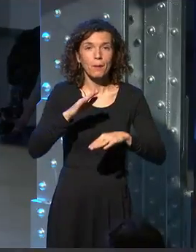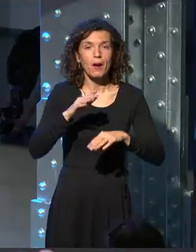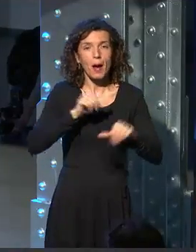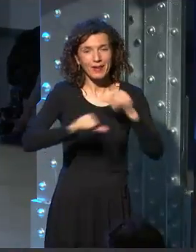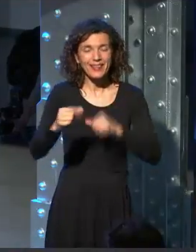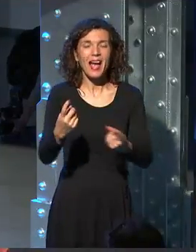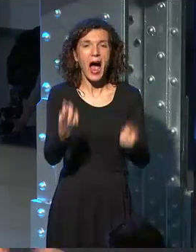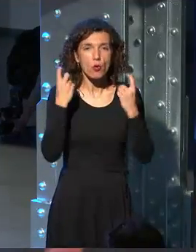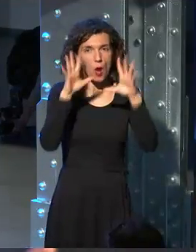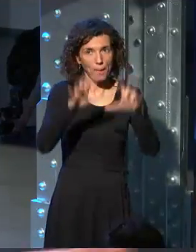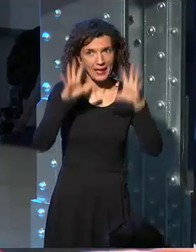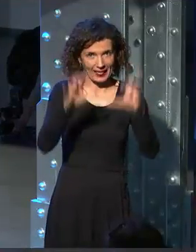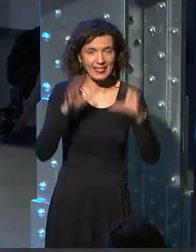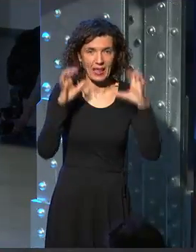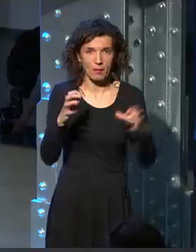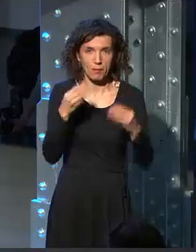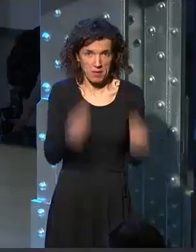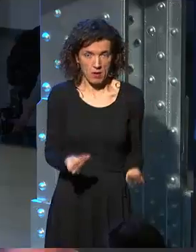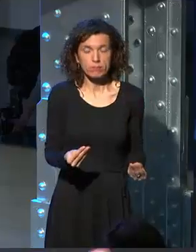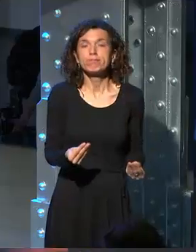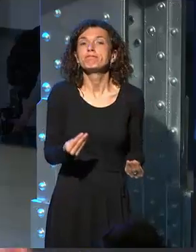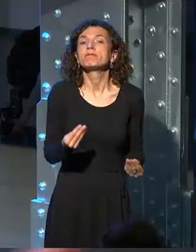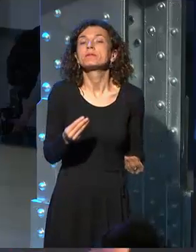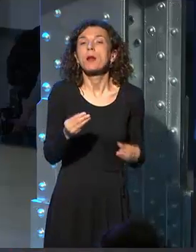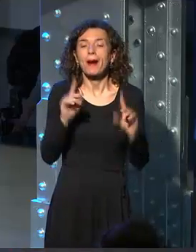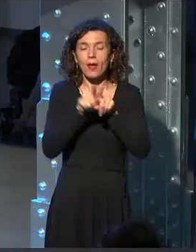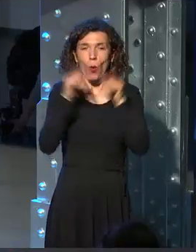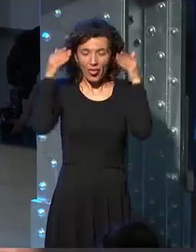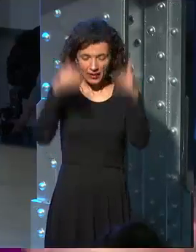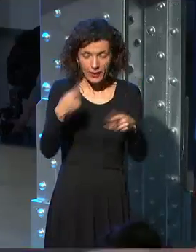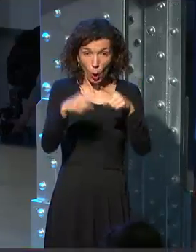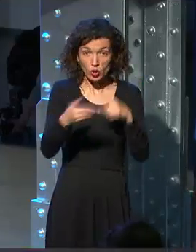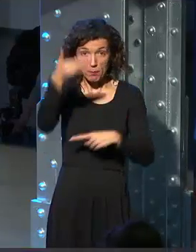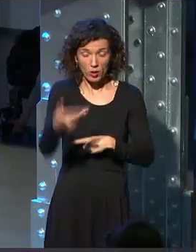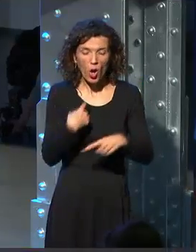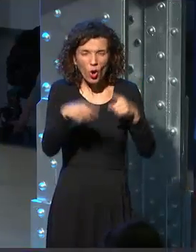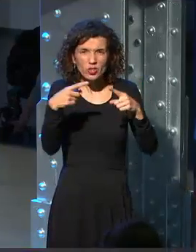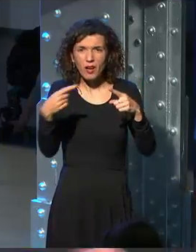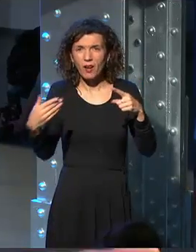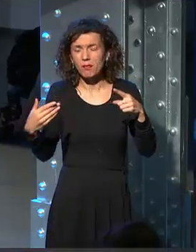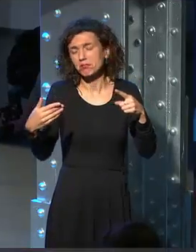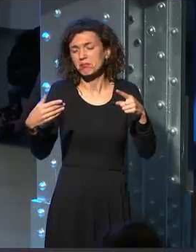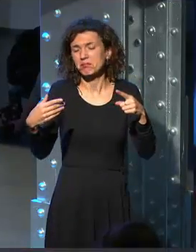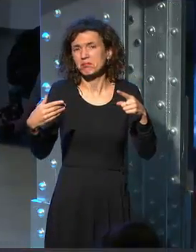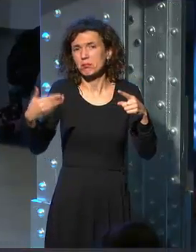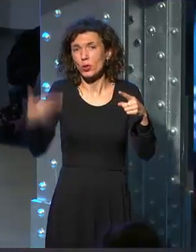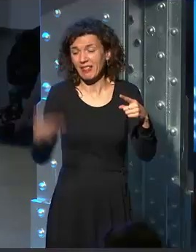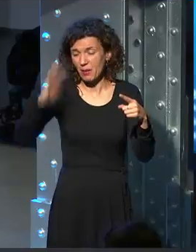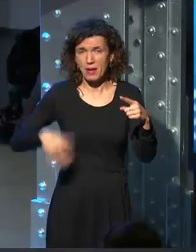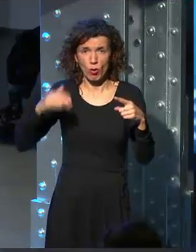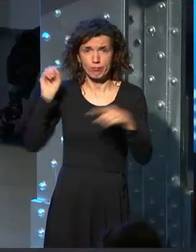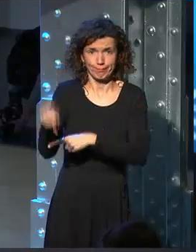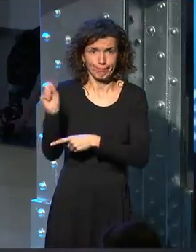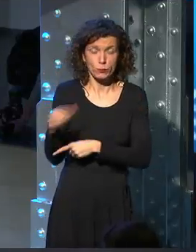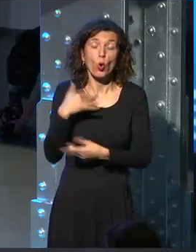alumnos aprendan mejor de lo que se trata ese día y se centren en lo importante y descarten lo secundario, hasta, vayamos a